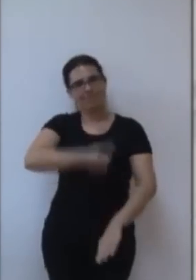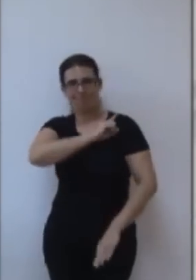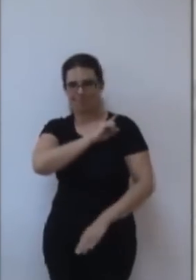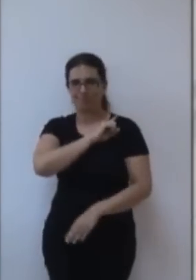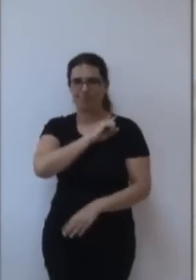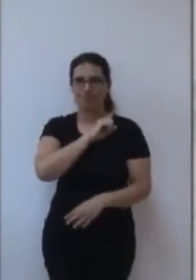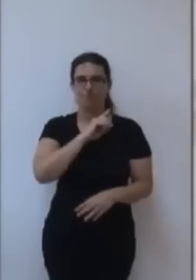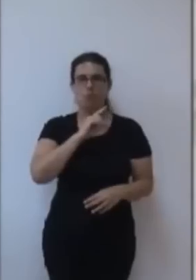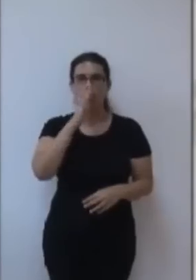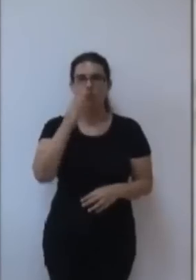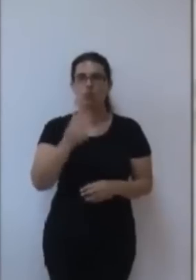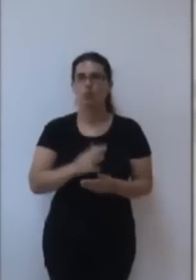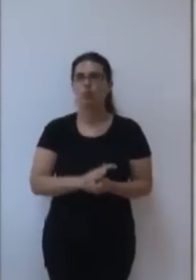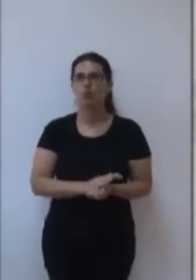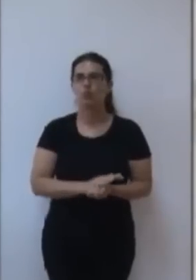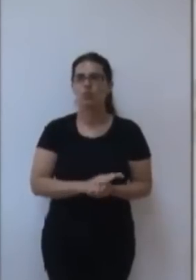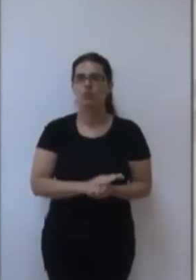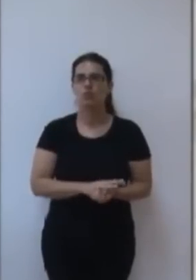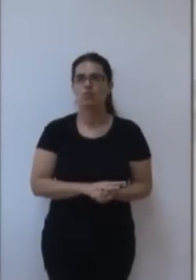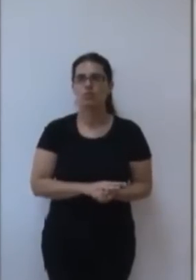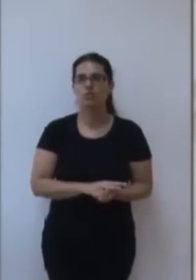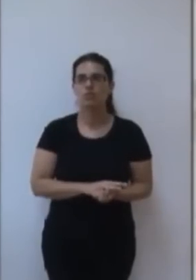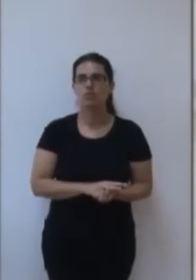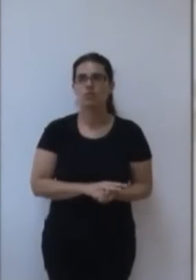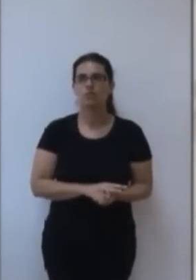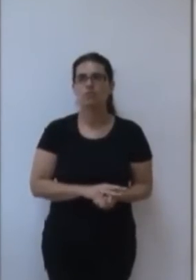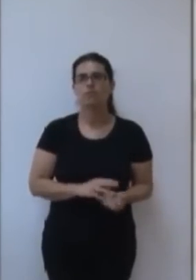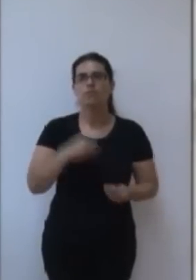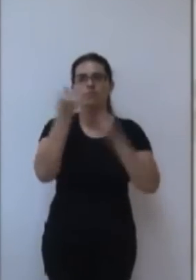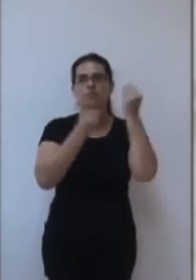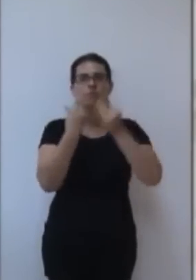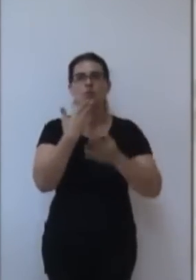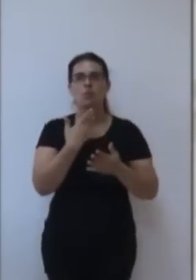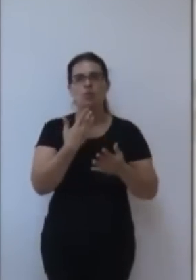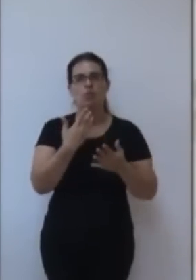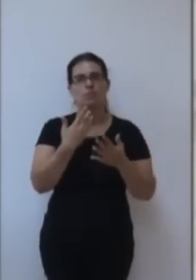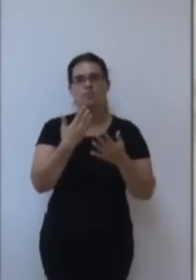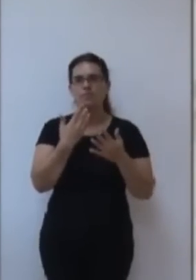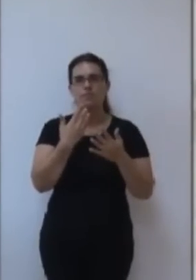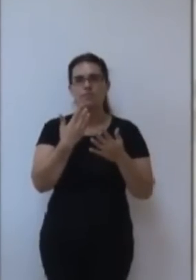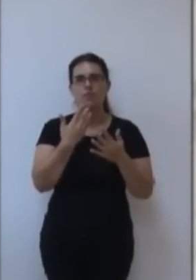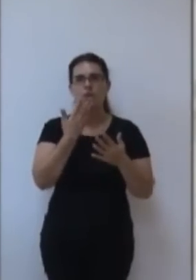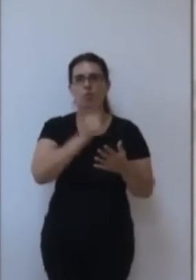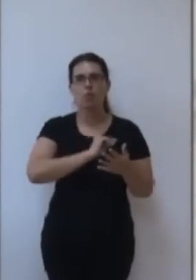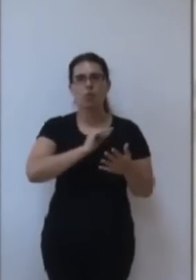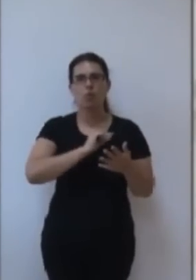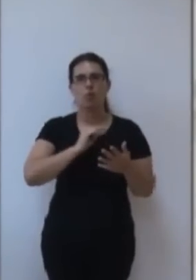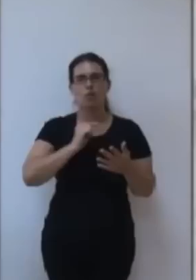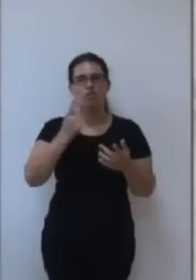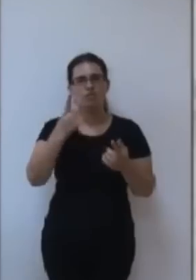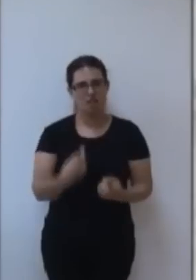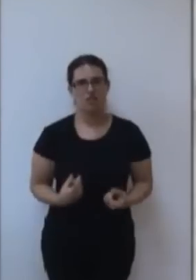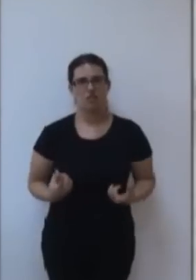porque hay un pensamiento de déficit extremo de la otra parte, y no es tan extremo, ¿no? La otra parte